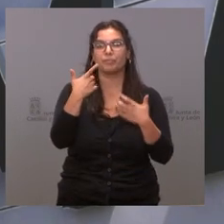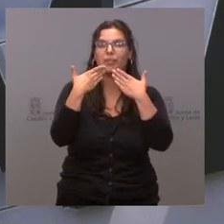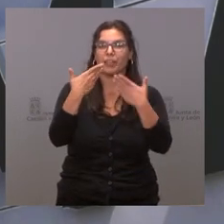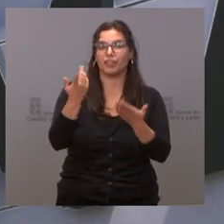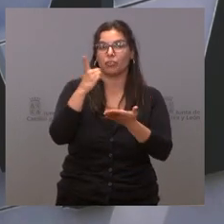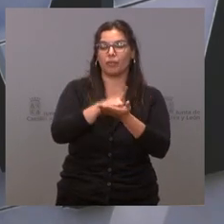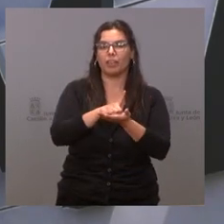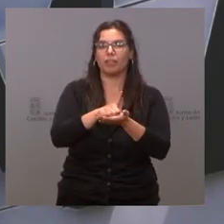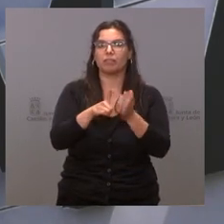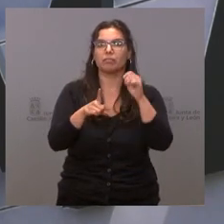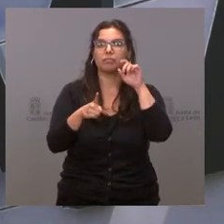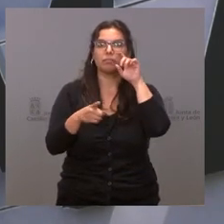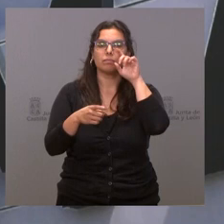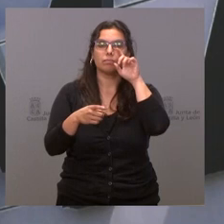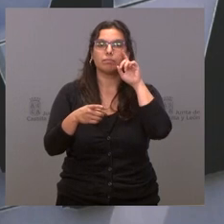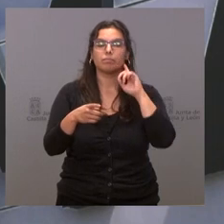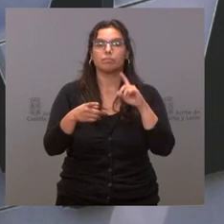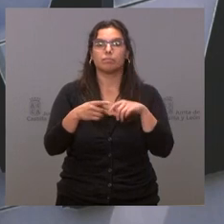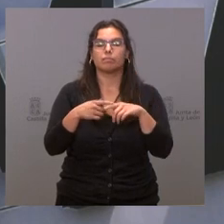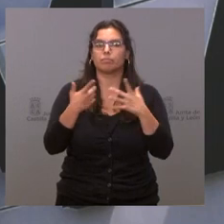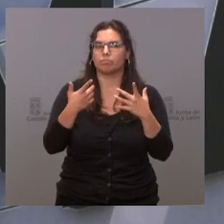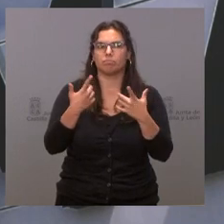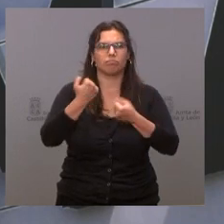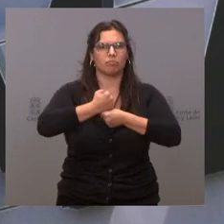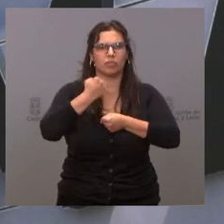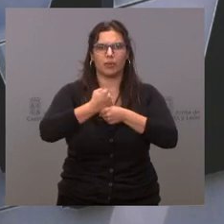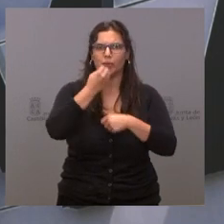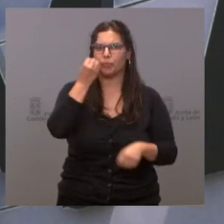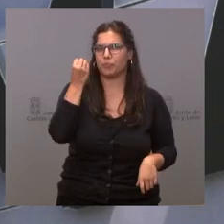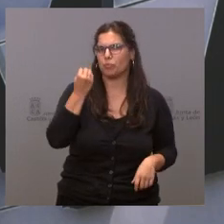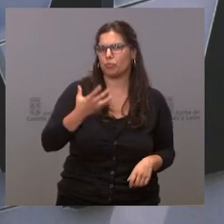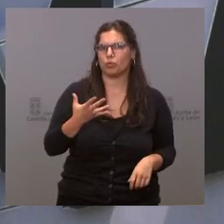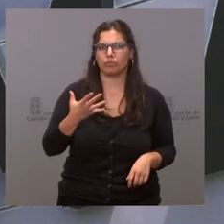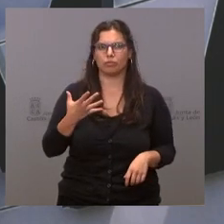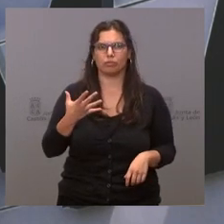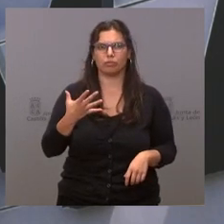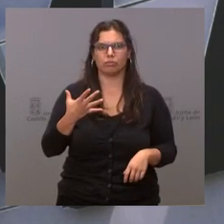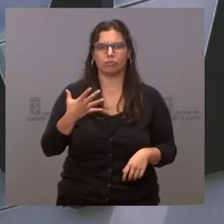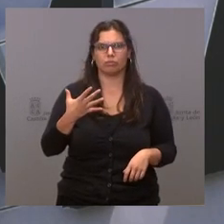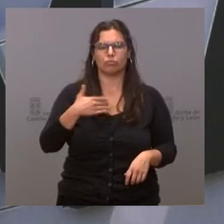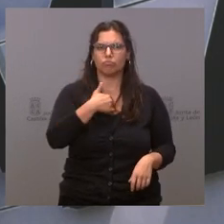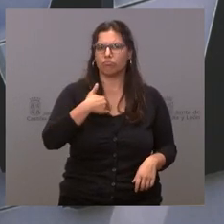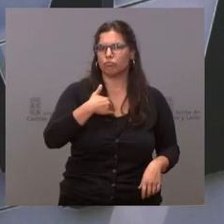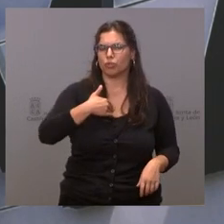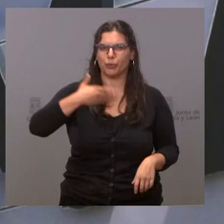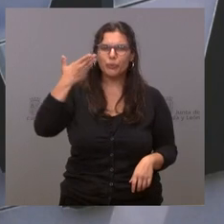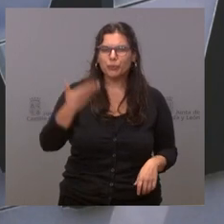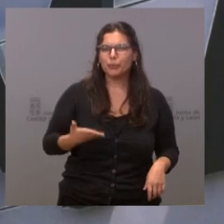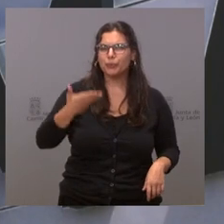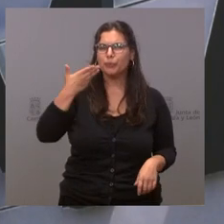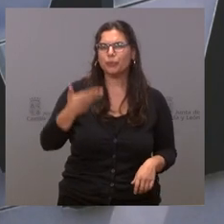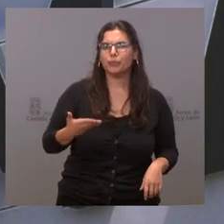más el gran desempeño la labor muy importante que se ha